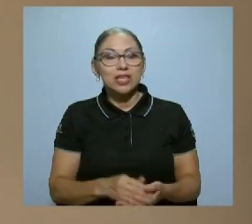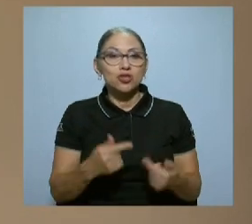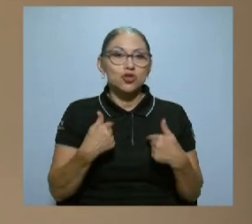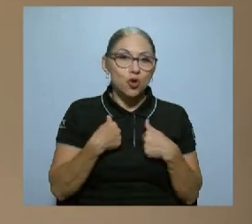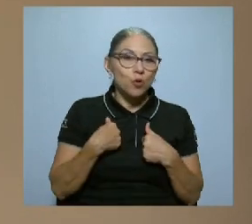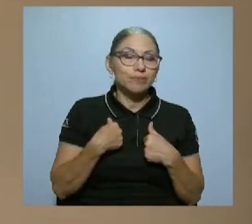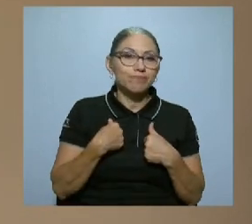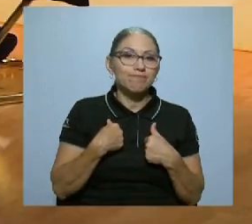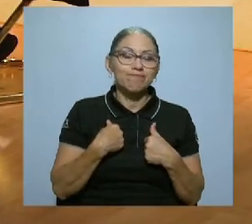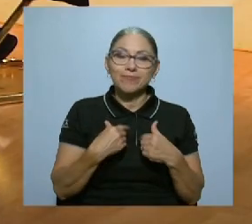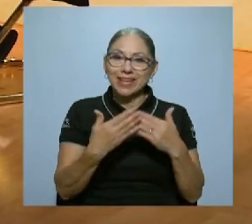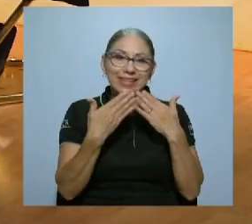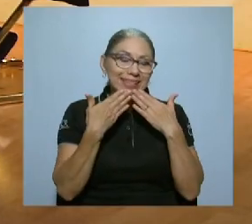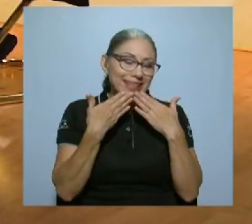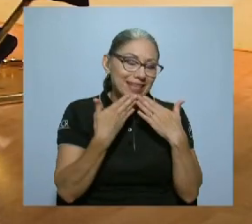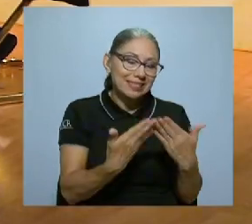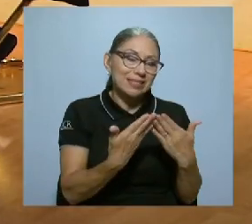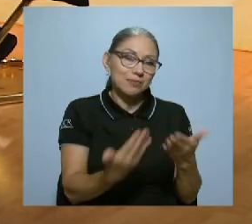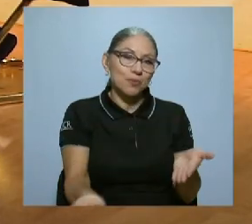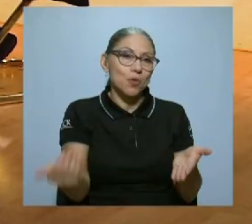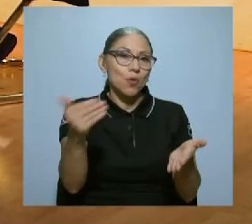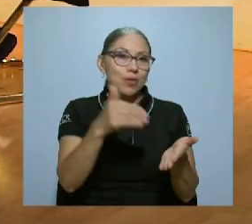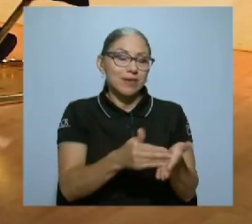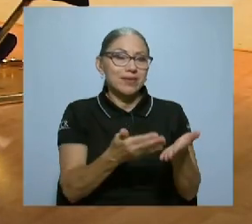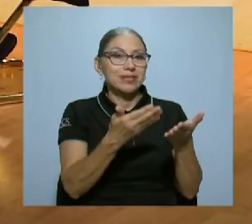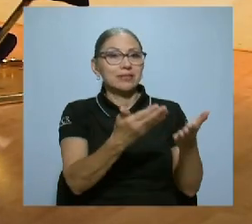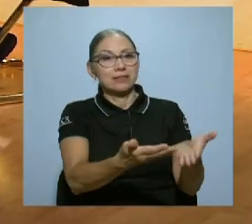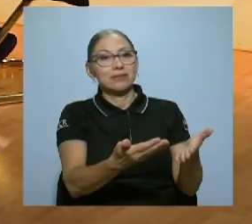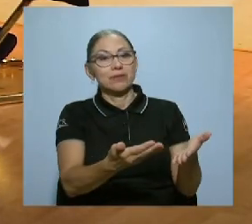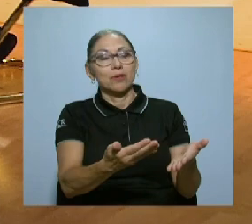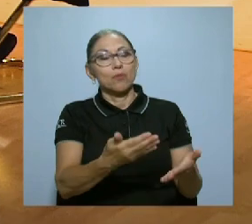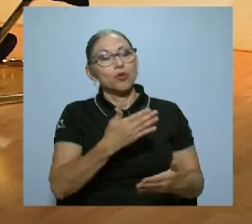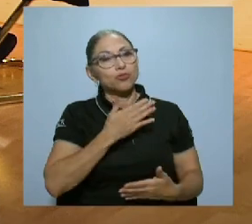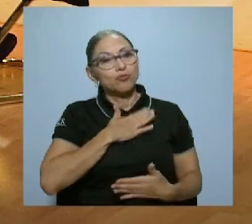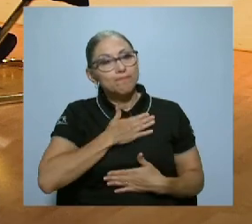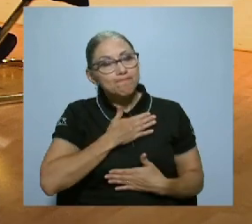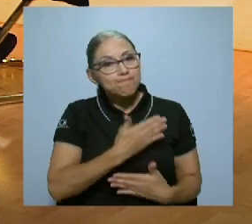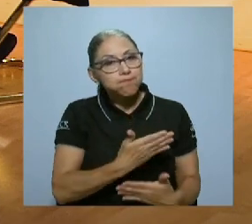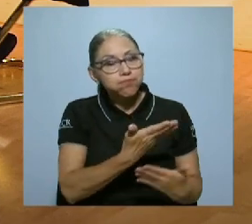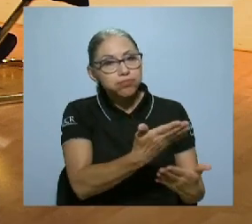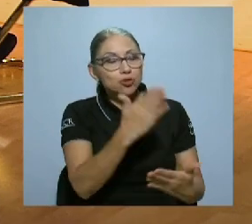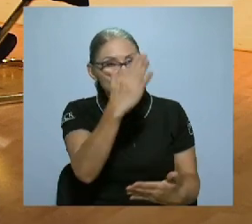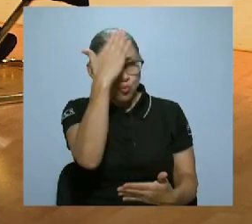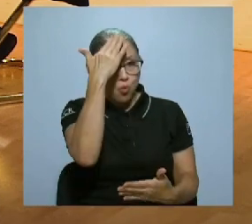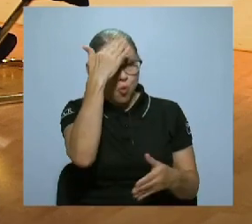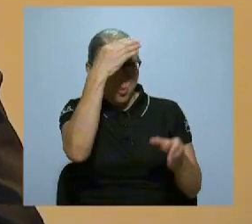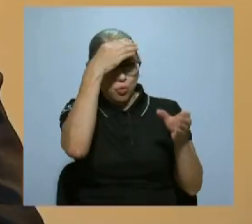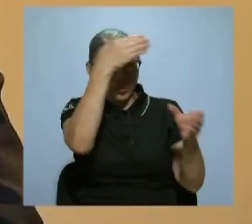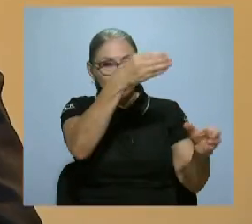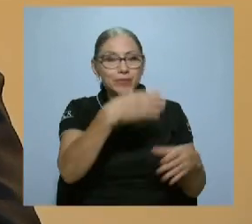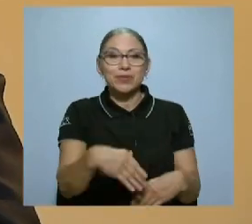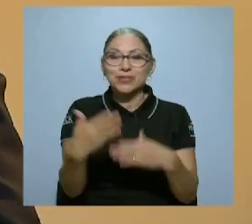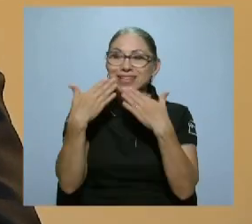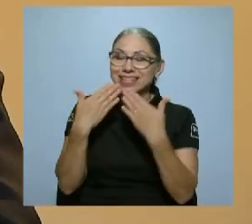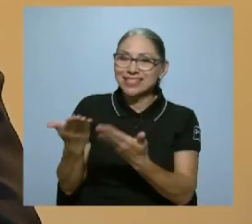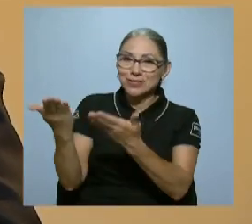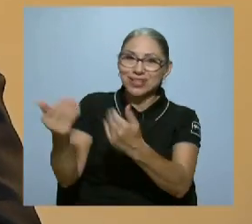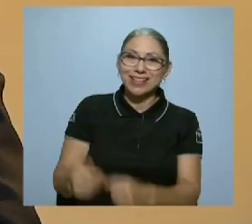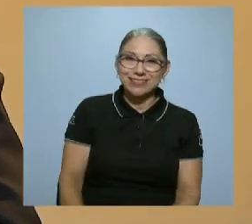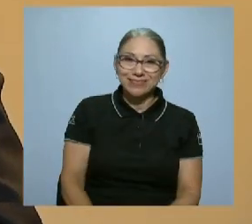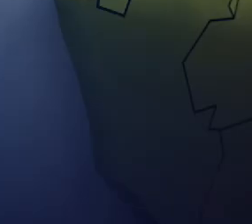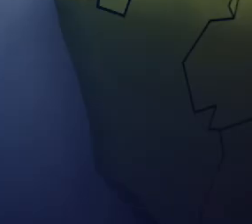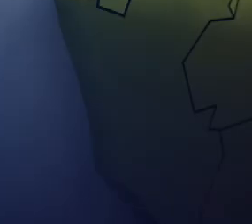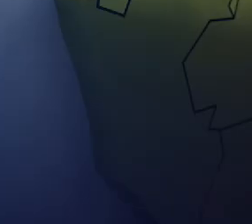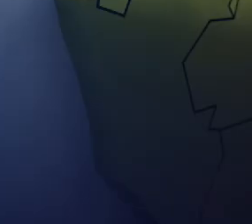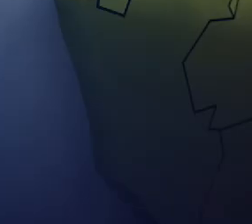yo quedo agradecidísimo una vez más de la generosidad y el conocimiento suyo. Muchas gracias a usted,